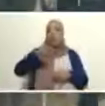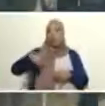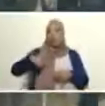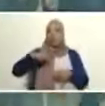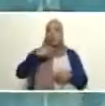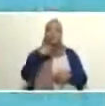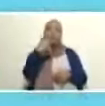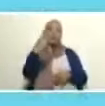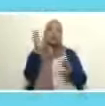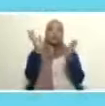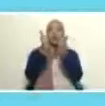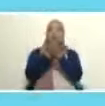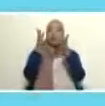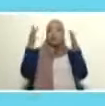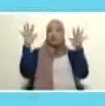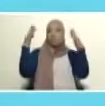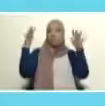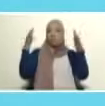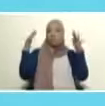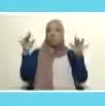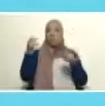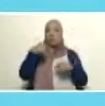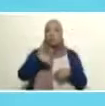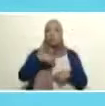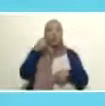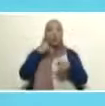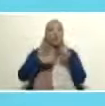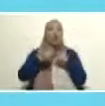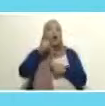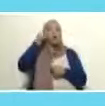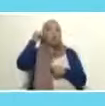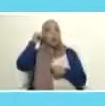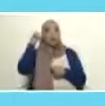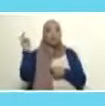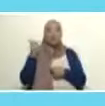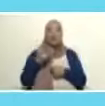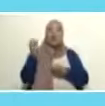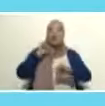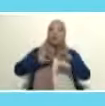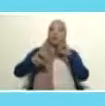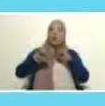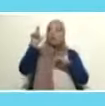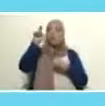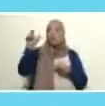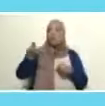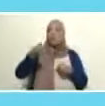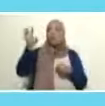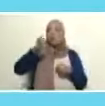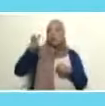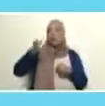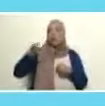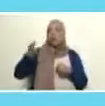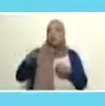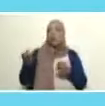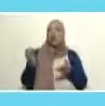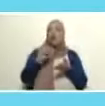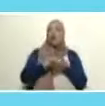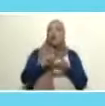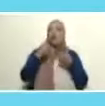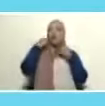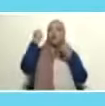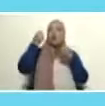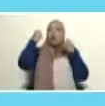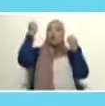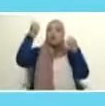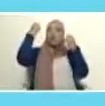voceros y estamos activos y nosotros defendemos el Esequibo. Somos voceros y